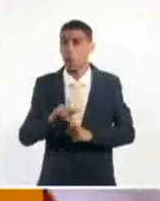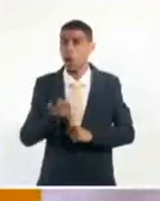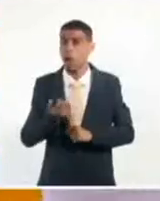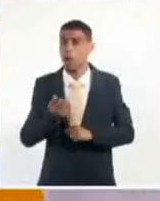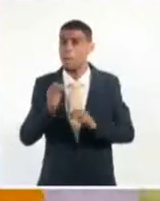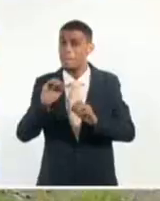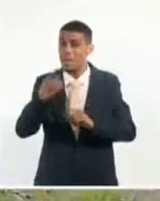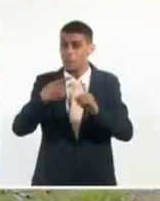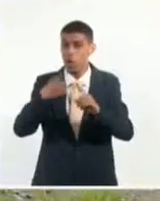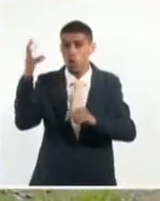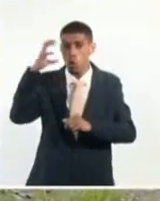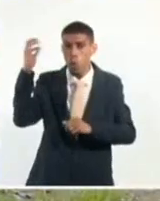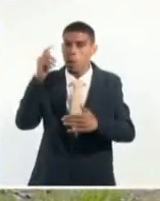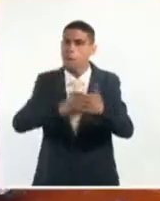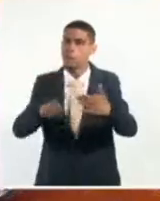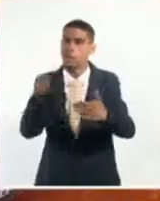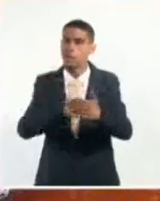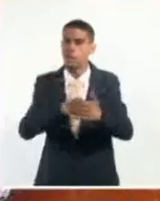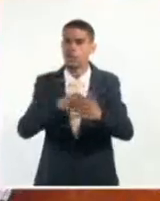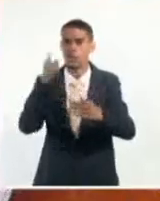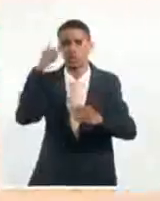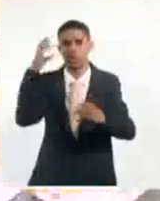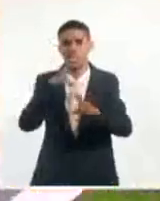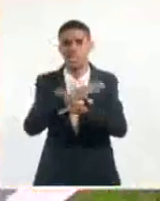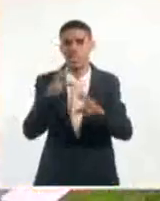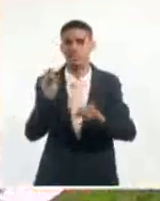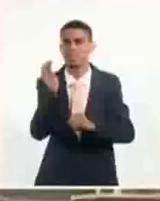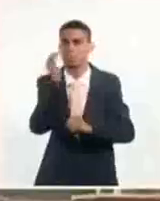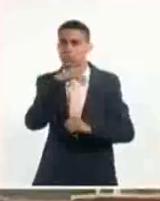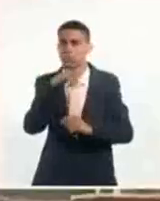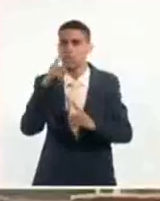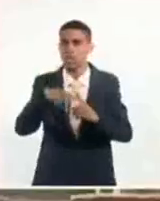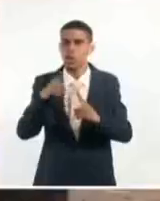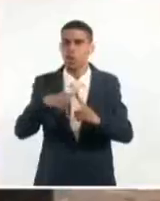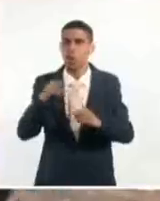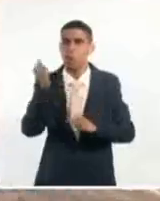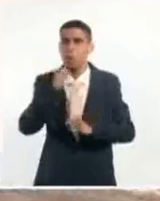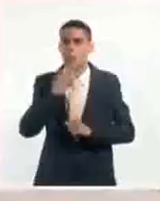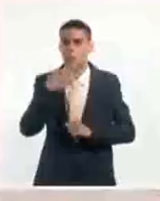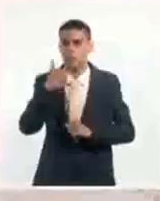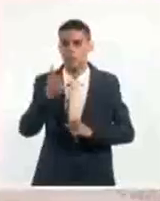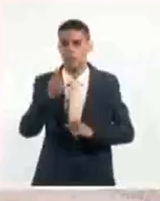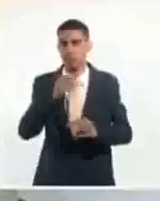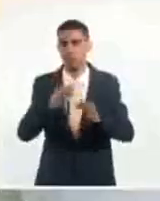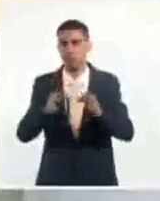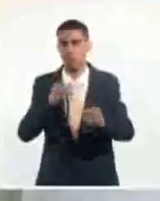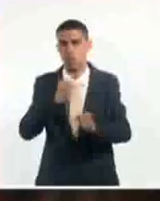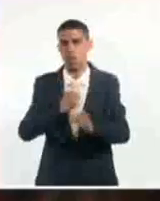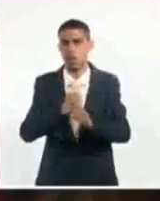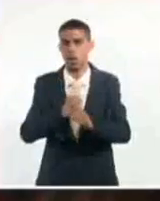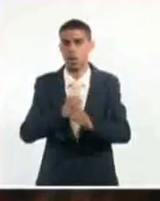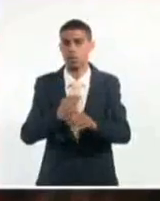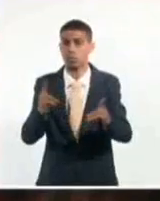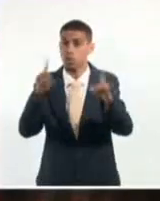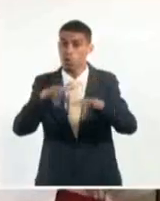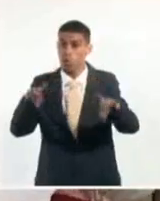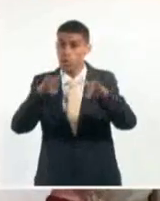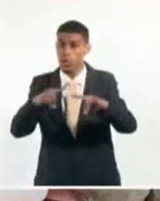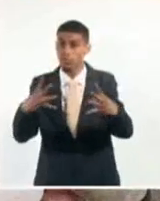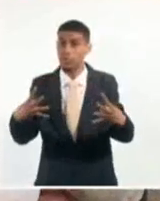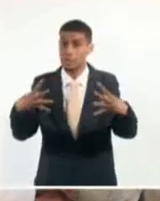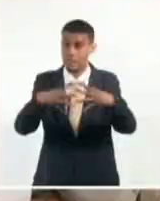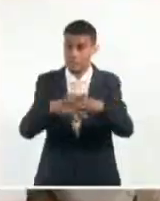el gobierno se gestionen la ciencia y la innovación en aras de hacer más efectivas las alianzas entre universidades, centros